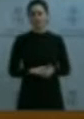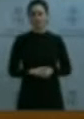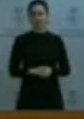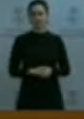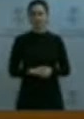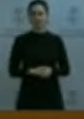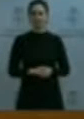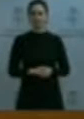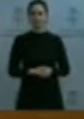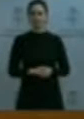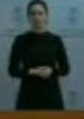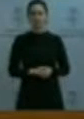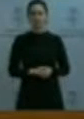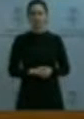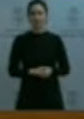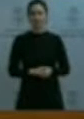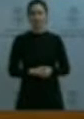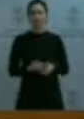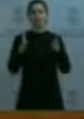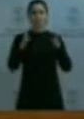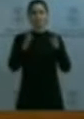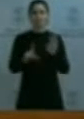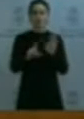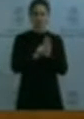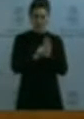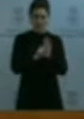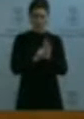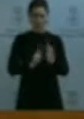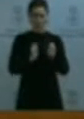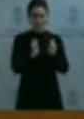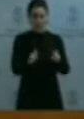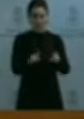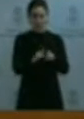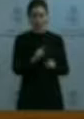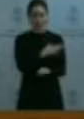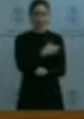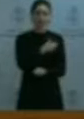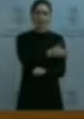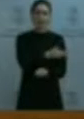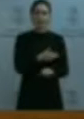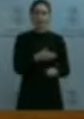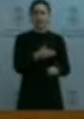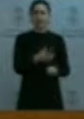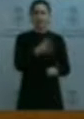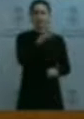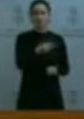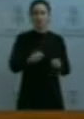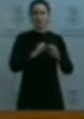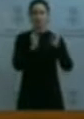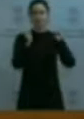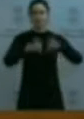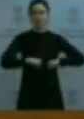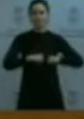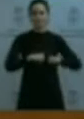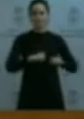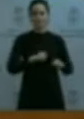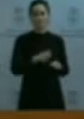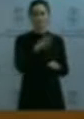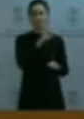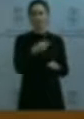Asesoría legal, proporcionar mediante aval o acuerdo la financiación, la finalización del tratamiento de los afectados de forma gratuita,